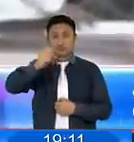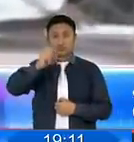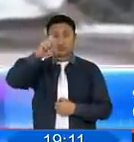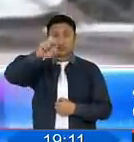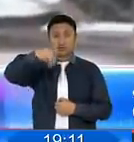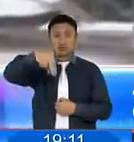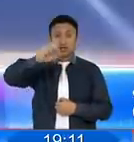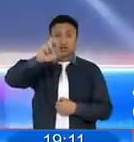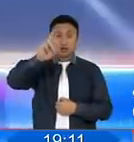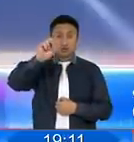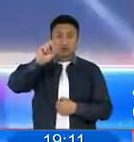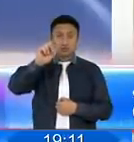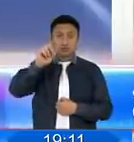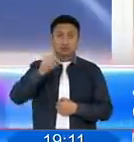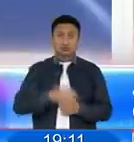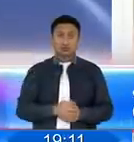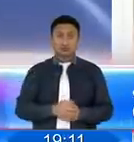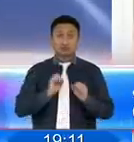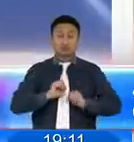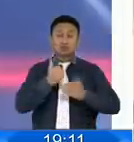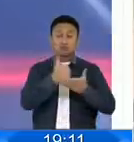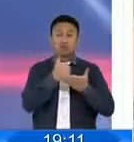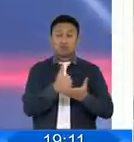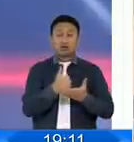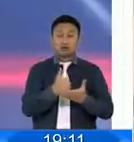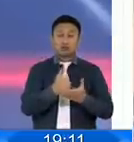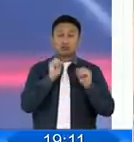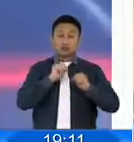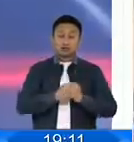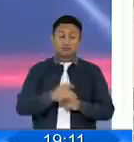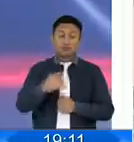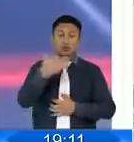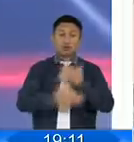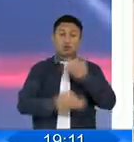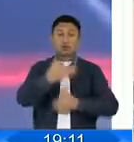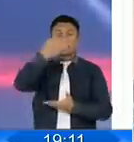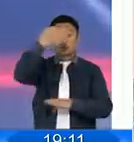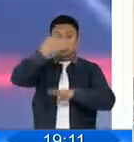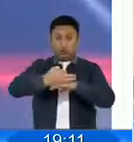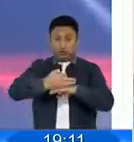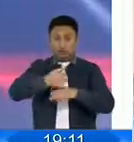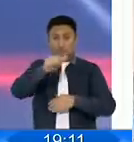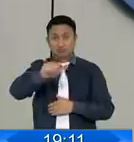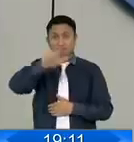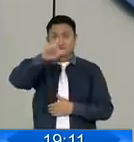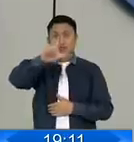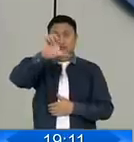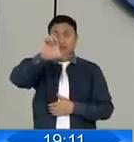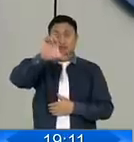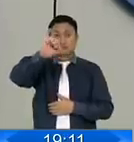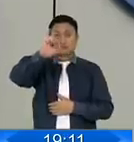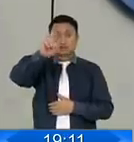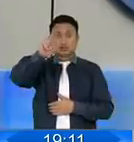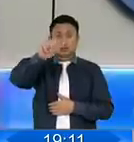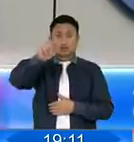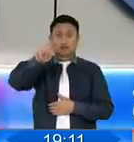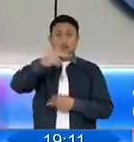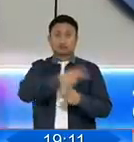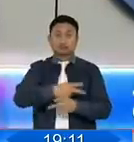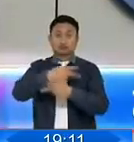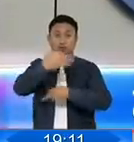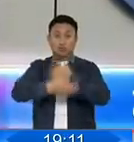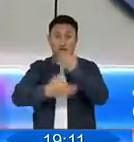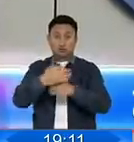semana, beneficio penitenciario otorgado por la jueza de Cotopaxi, Alcira Benítez, a quien el Consejo de la Judicatura le inició un